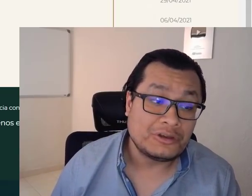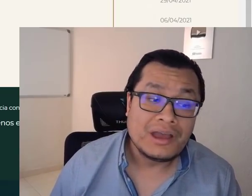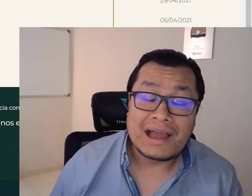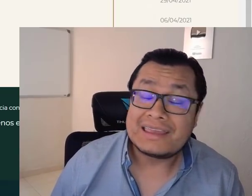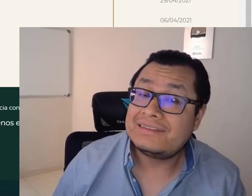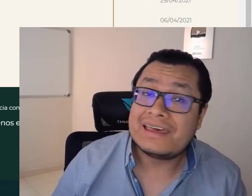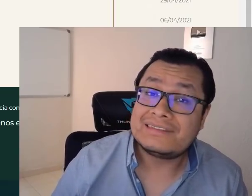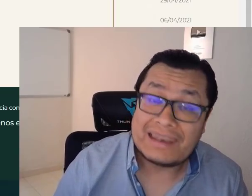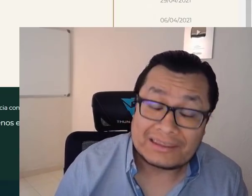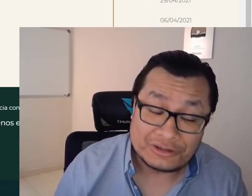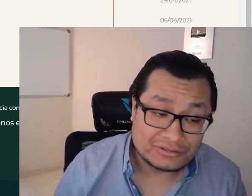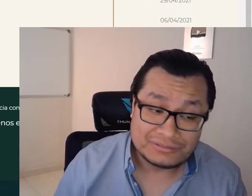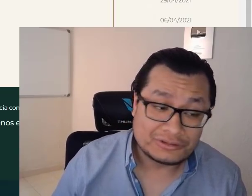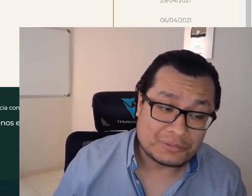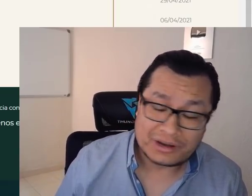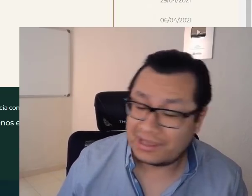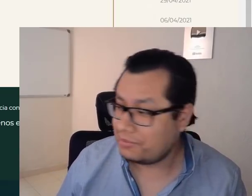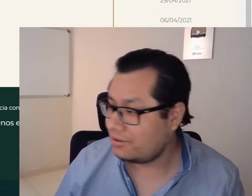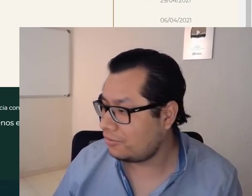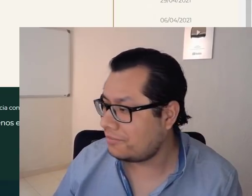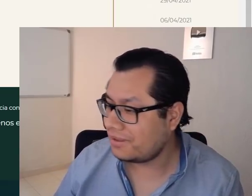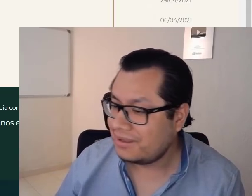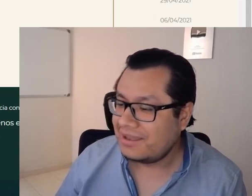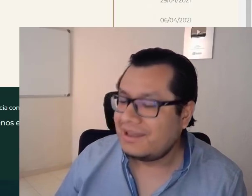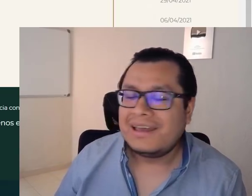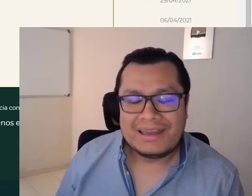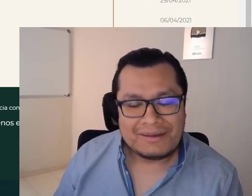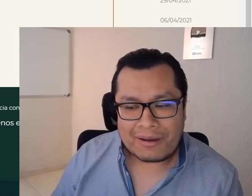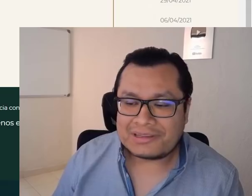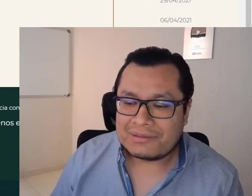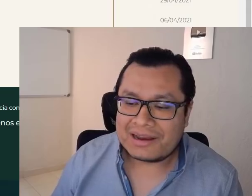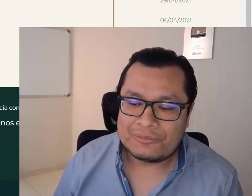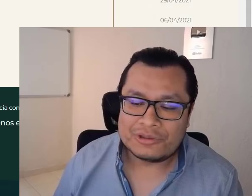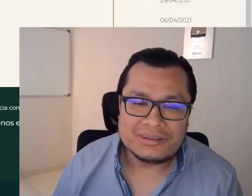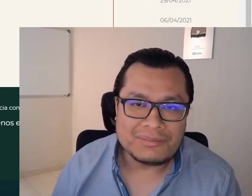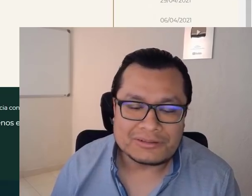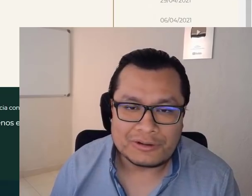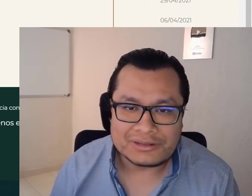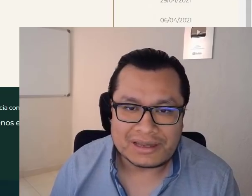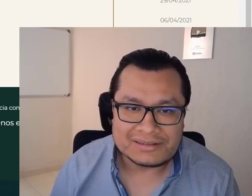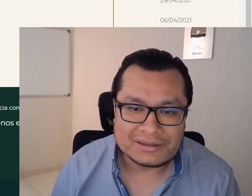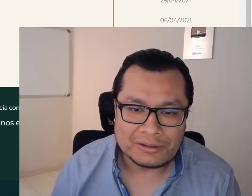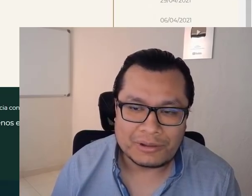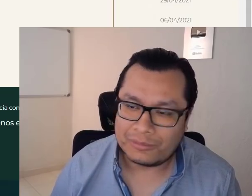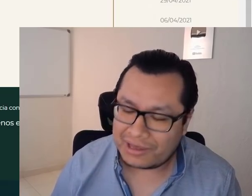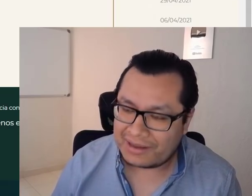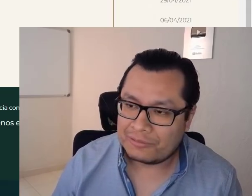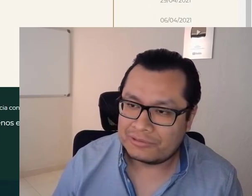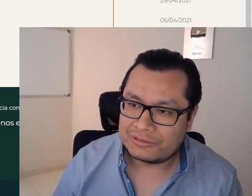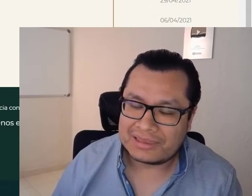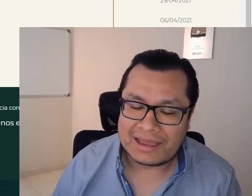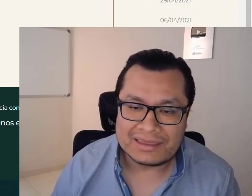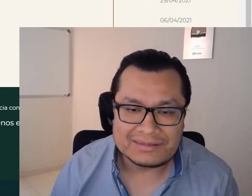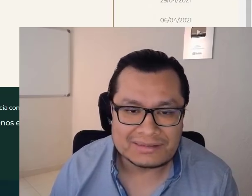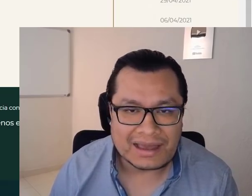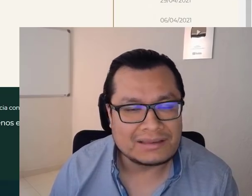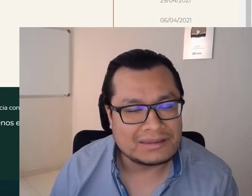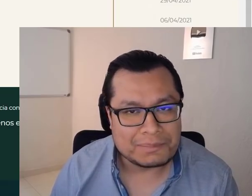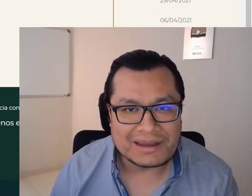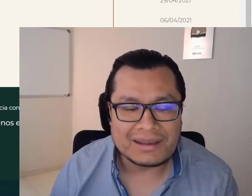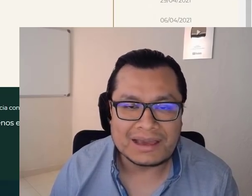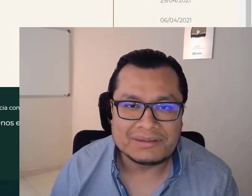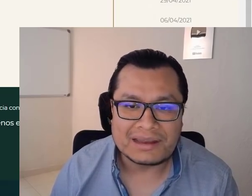2021 a 15 de selección no sé por qué le cambian el nombre vamos a hablar de muchísimas cosas o bueno voy a dar algunos detalles